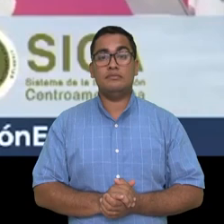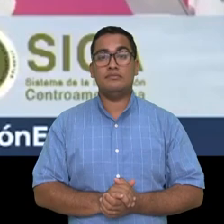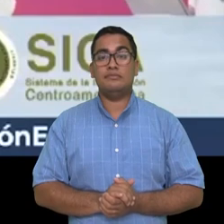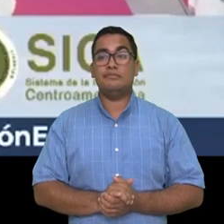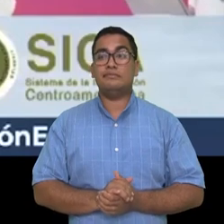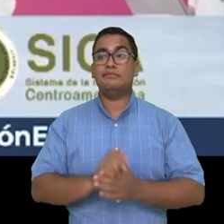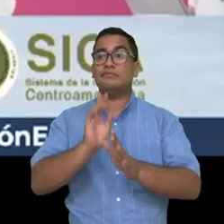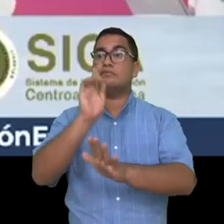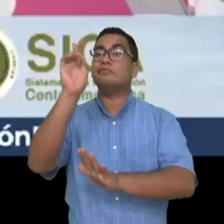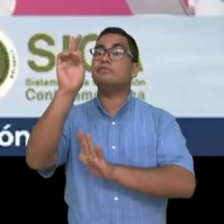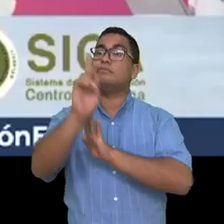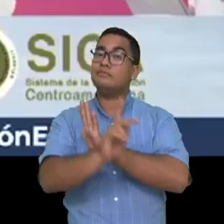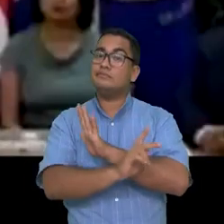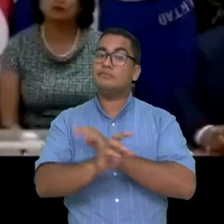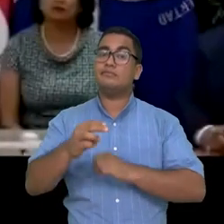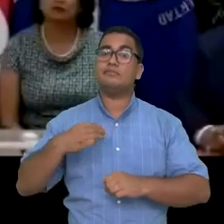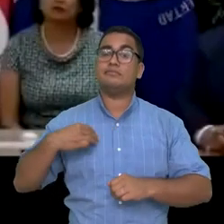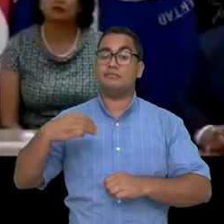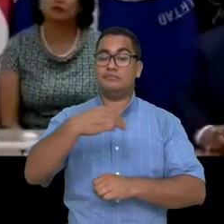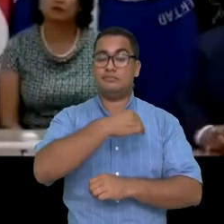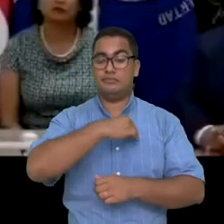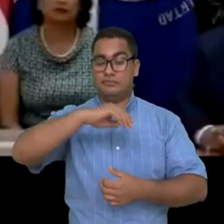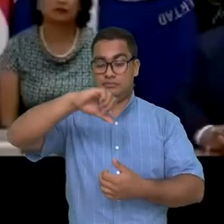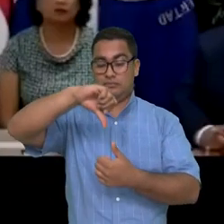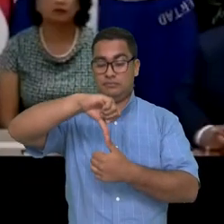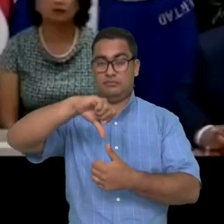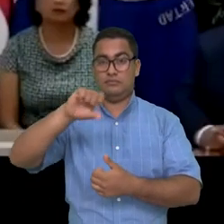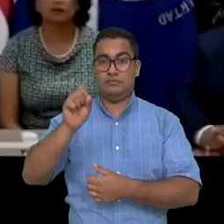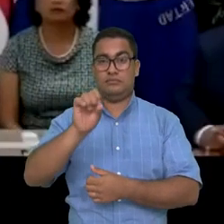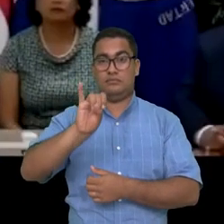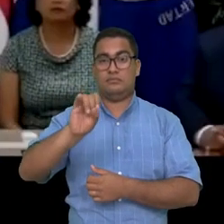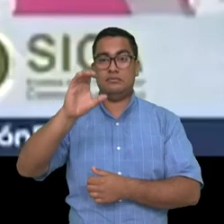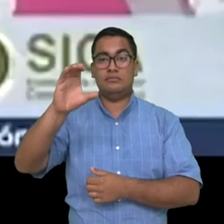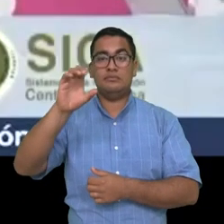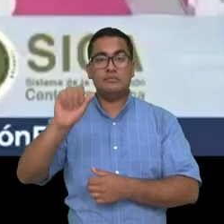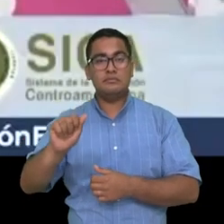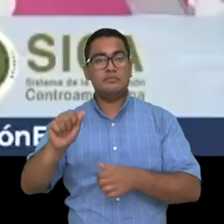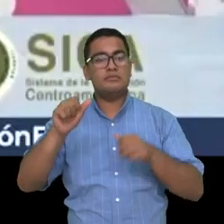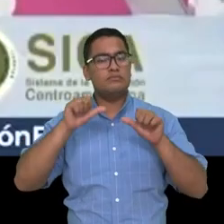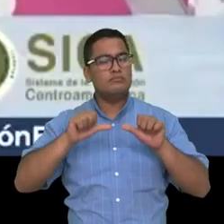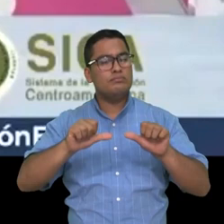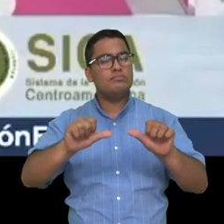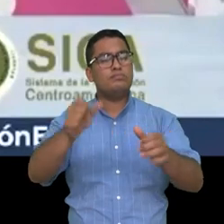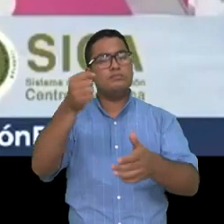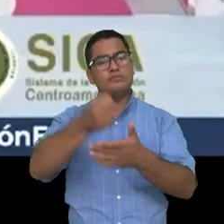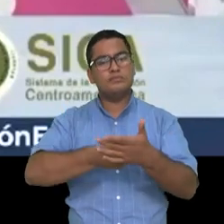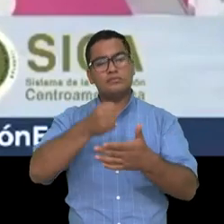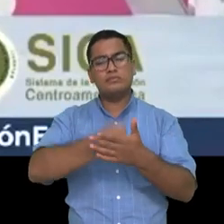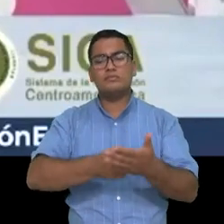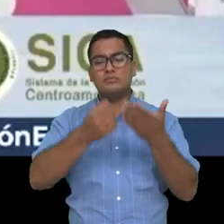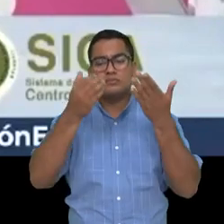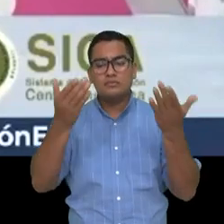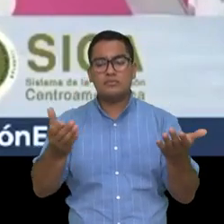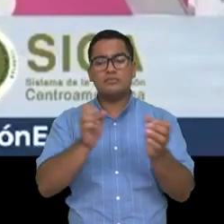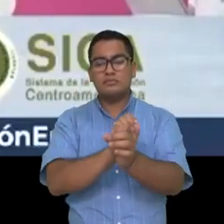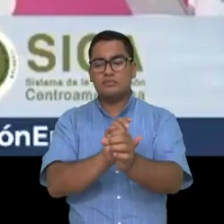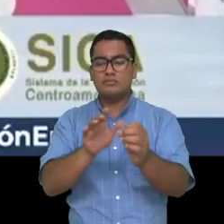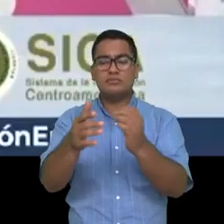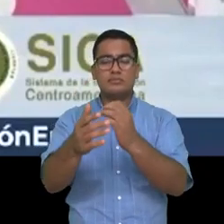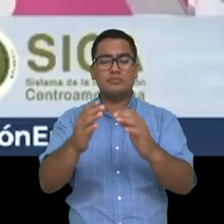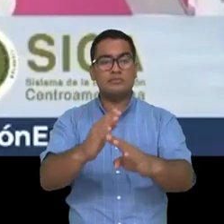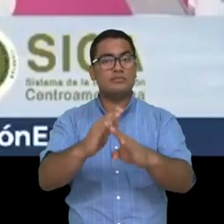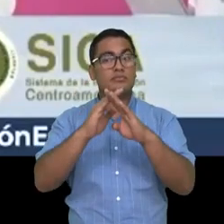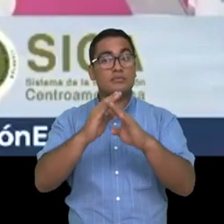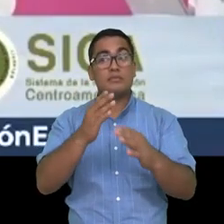Los países miembros del Sistema de la Integración Centroamericana SICA continúan con los esfuerzos para garantizar la prevención y detección de